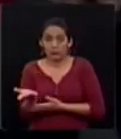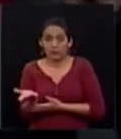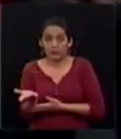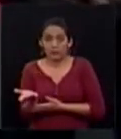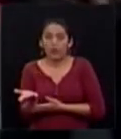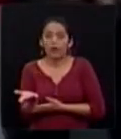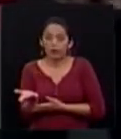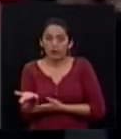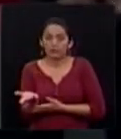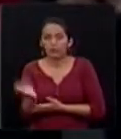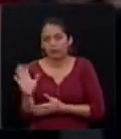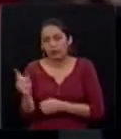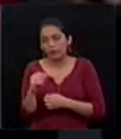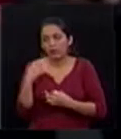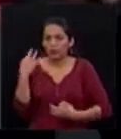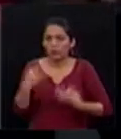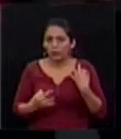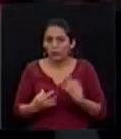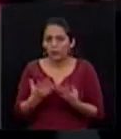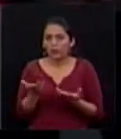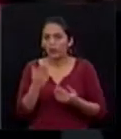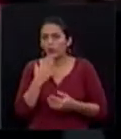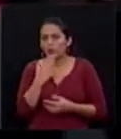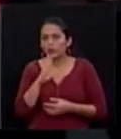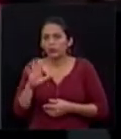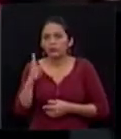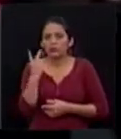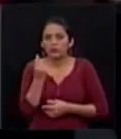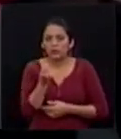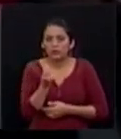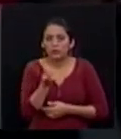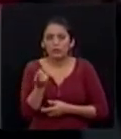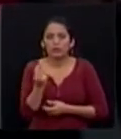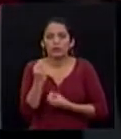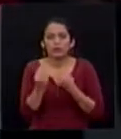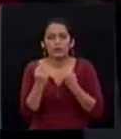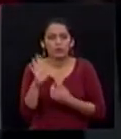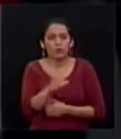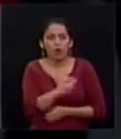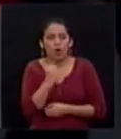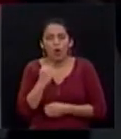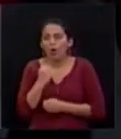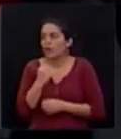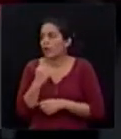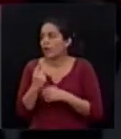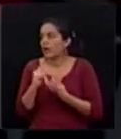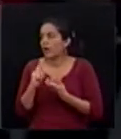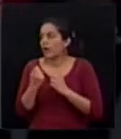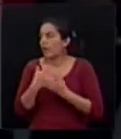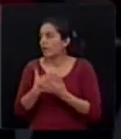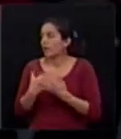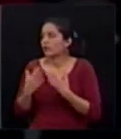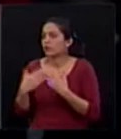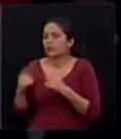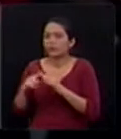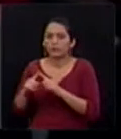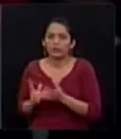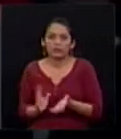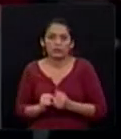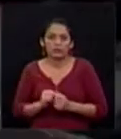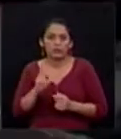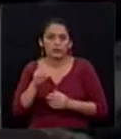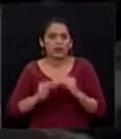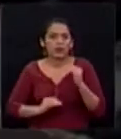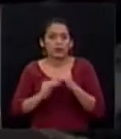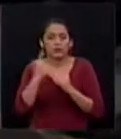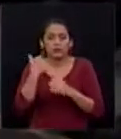personas pusieron el sistema financiero, invirtieron ese dinero. Lavado de activos, y la pena ahí es de 10 a 13 años, una pena más